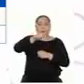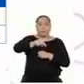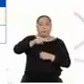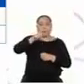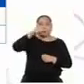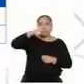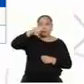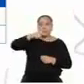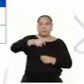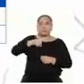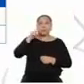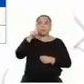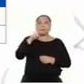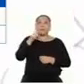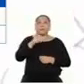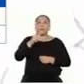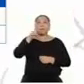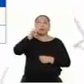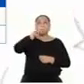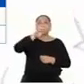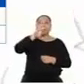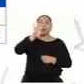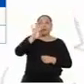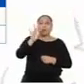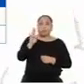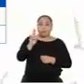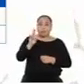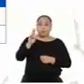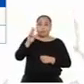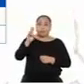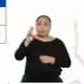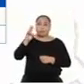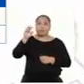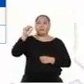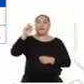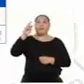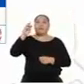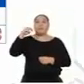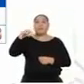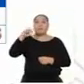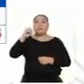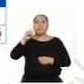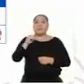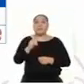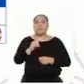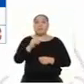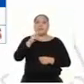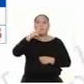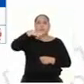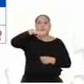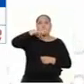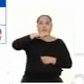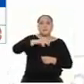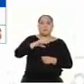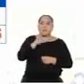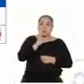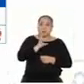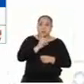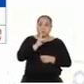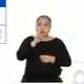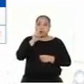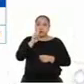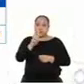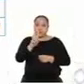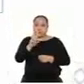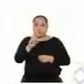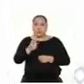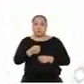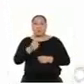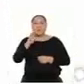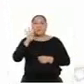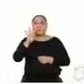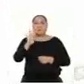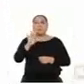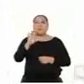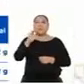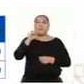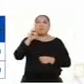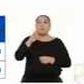necesita, se requiere de 27 gramos de proteínas y 72,4 gramos de carbohidratos.